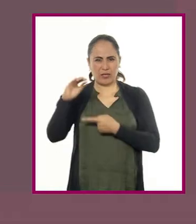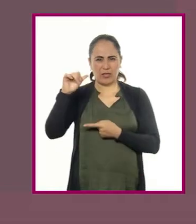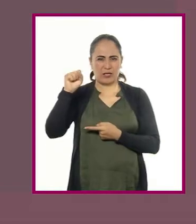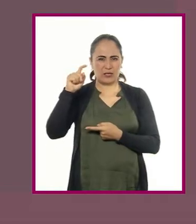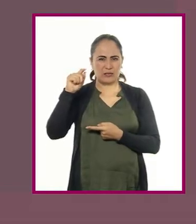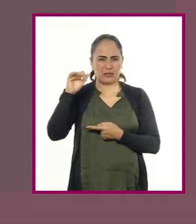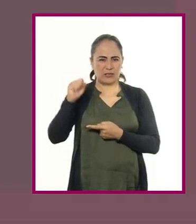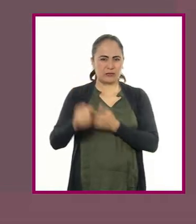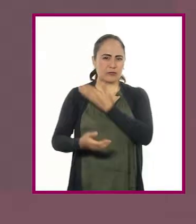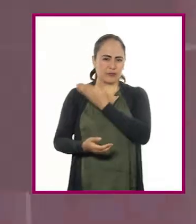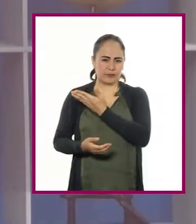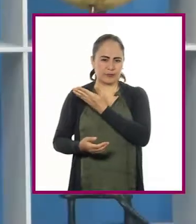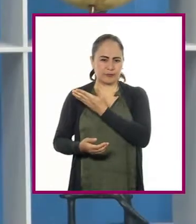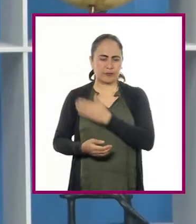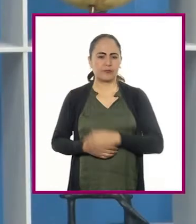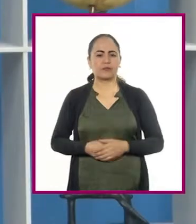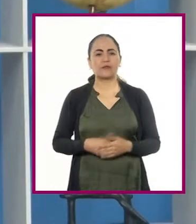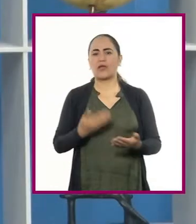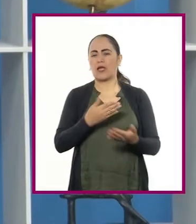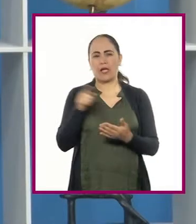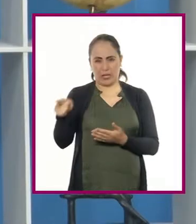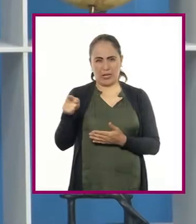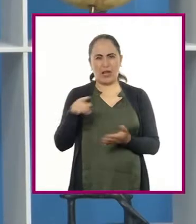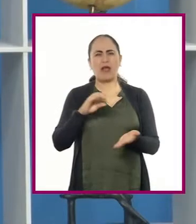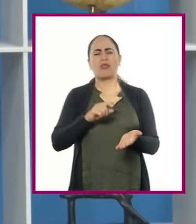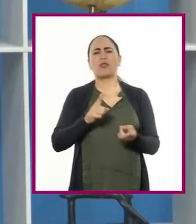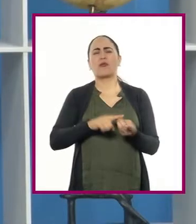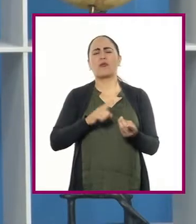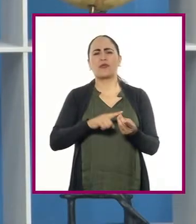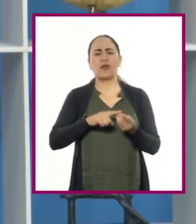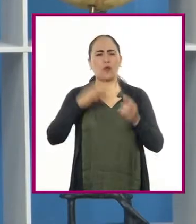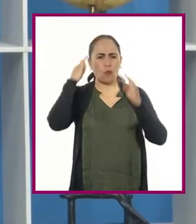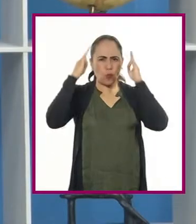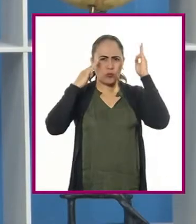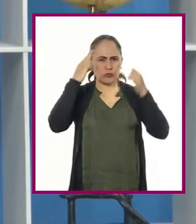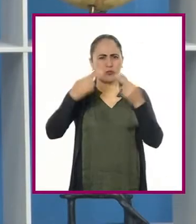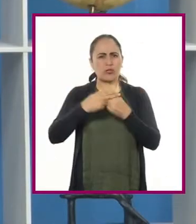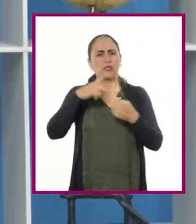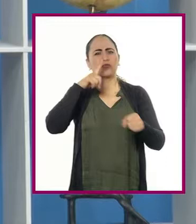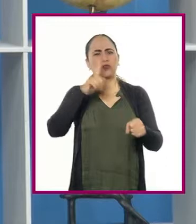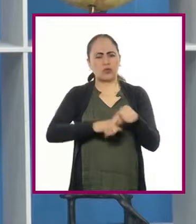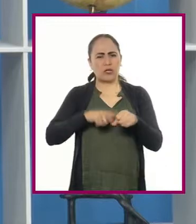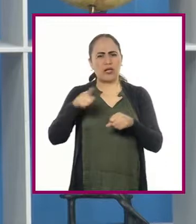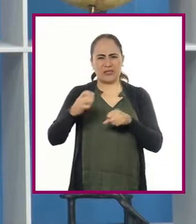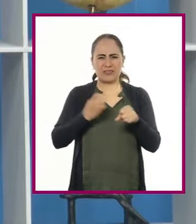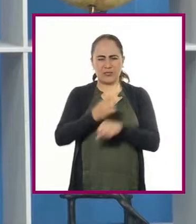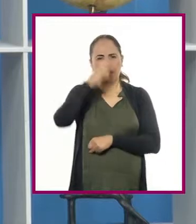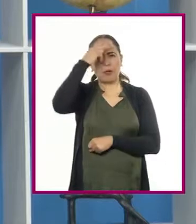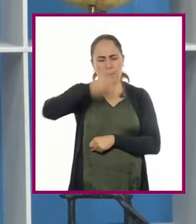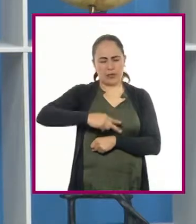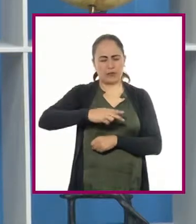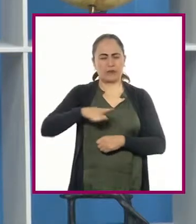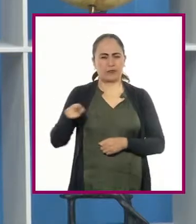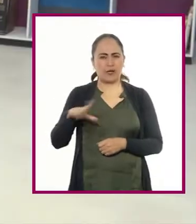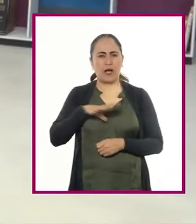que actualmente se encuentra en el Museo Nacional del Virreinato en Tepotzotlán, Estado de México.